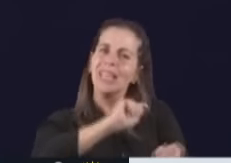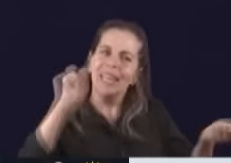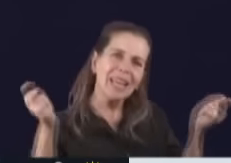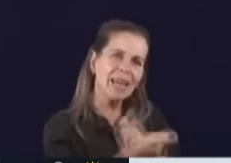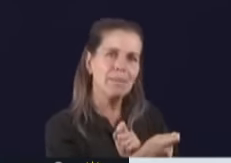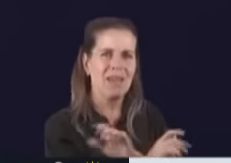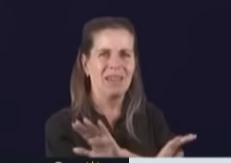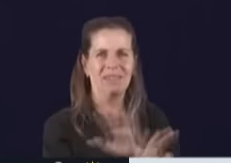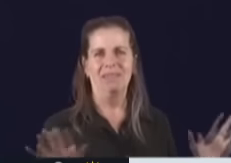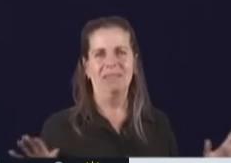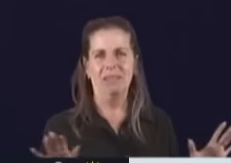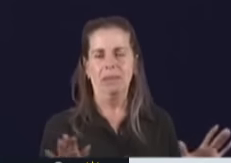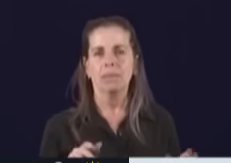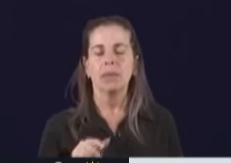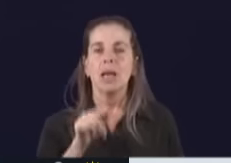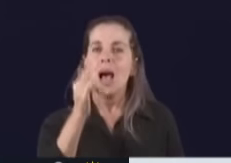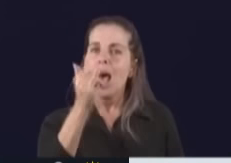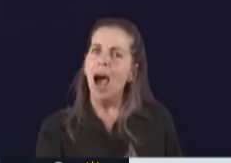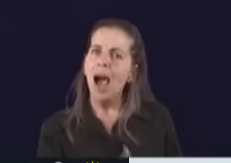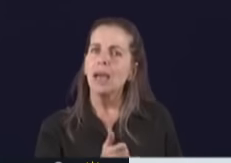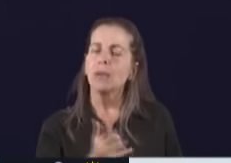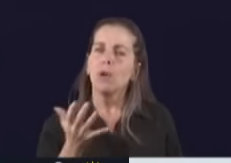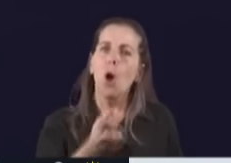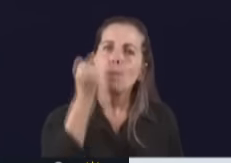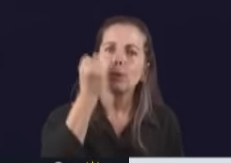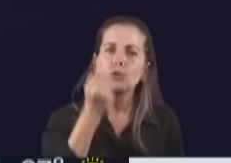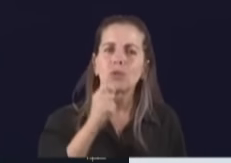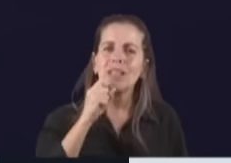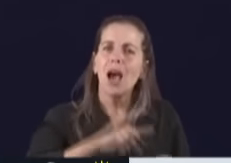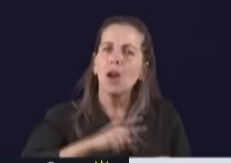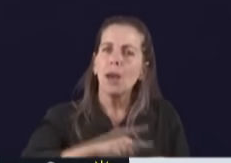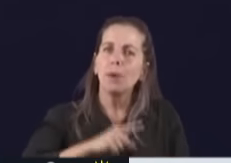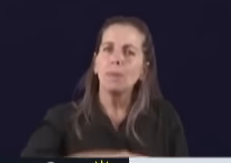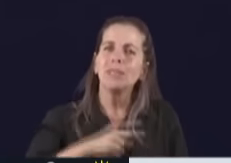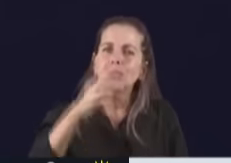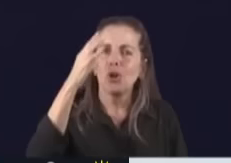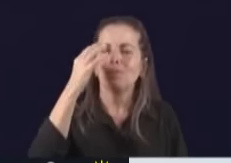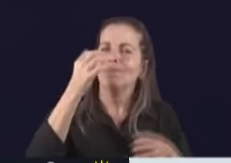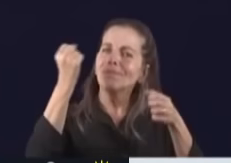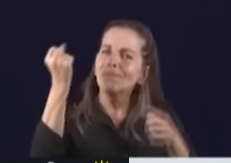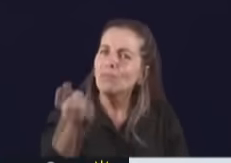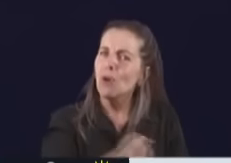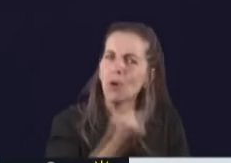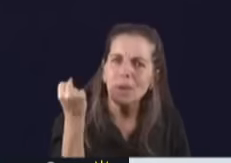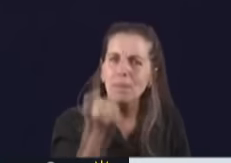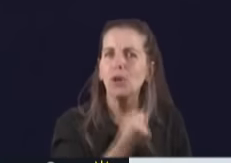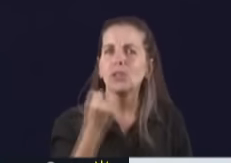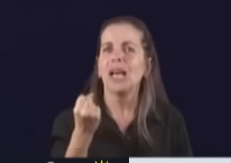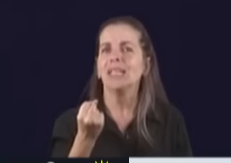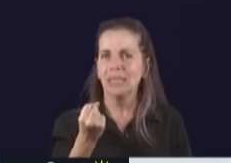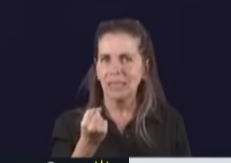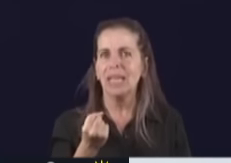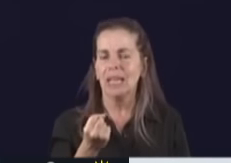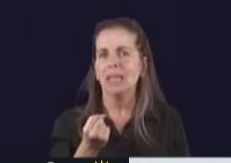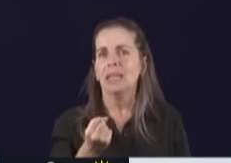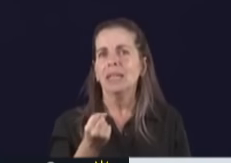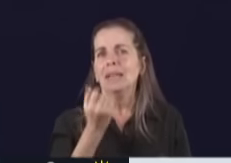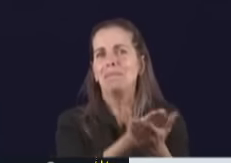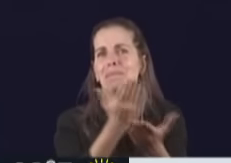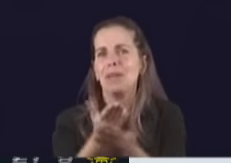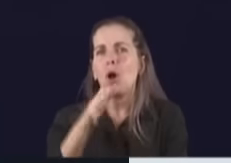al pasado. Tenemos una oportunidad histórica y le extiendo mi compromiso a cada uno de los